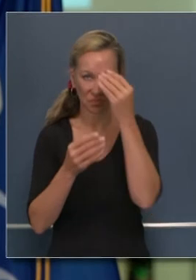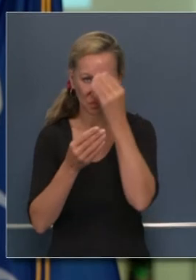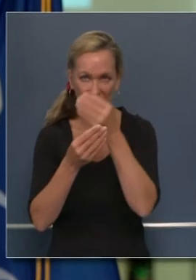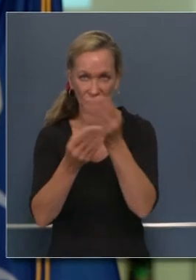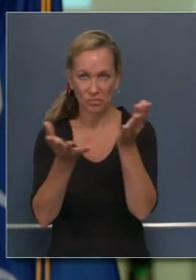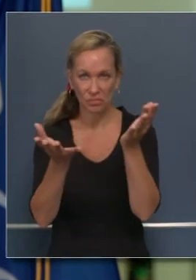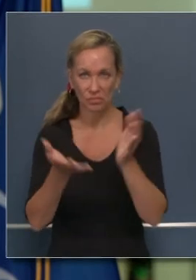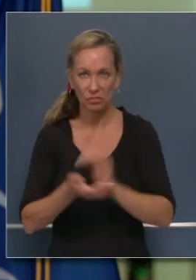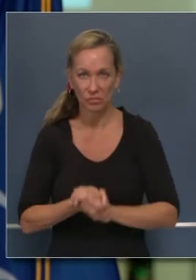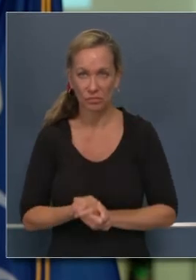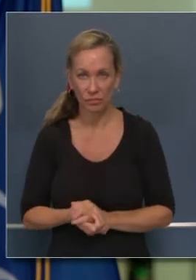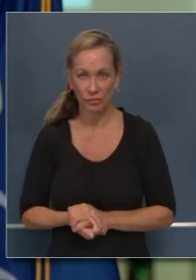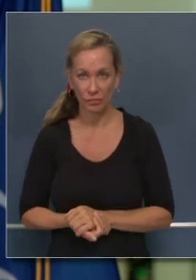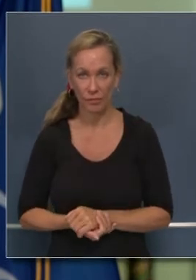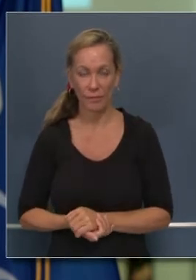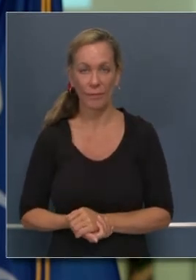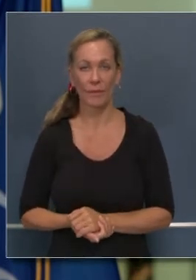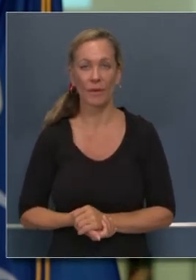Gracias.